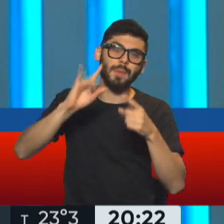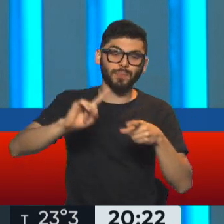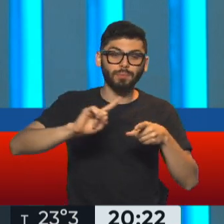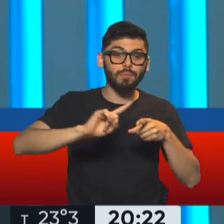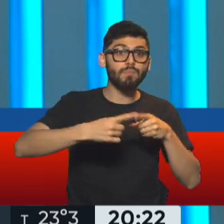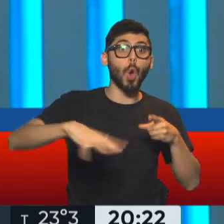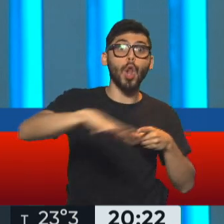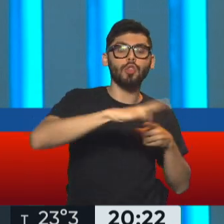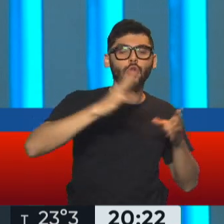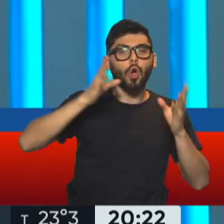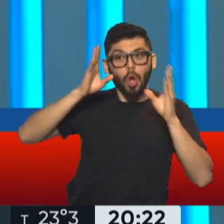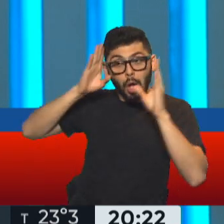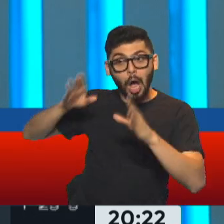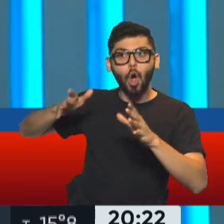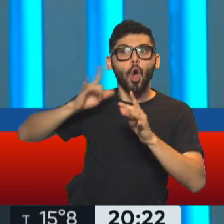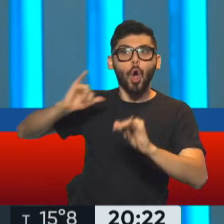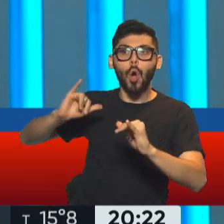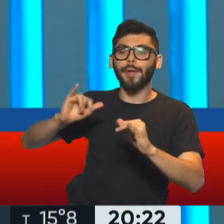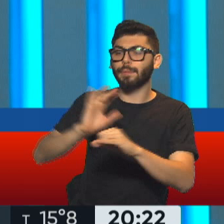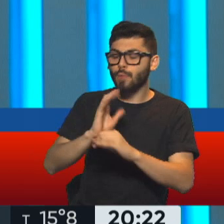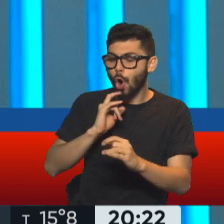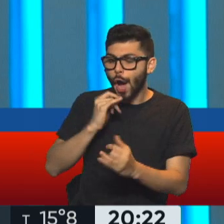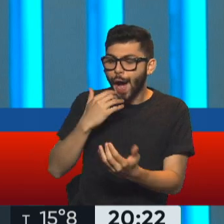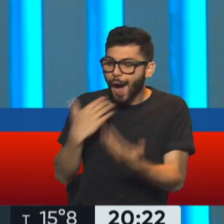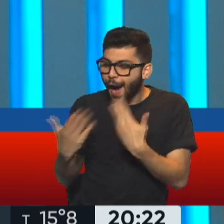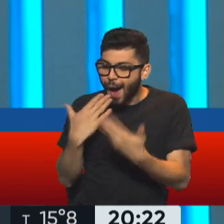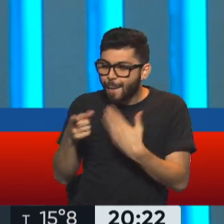juventud es que le hablan a los jóvenes.